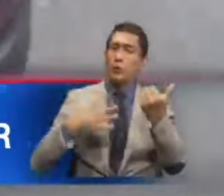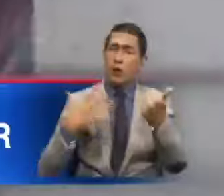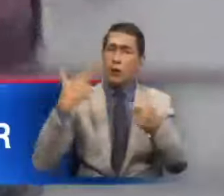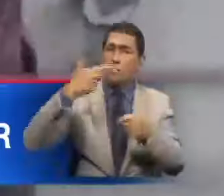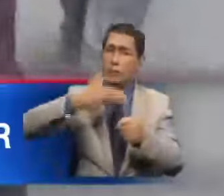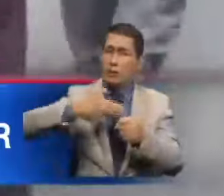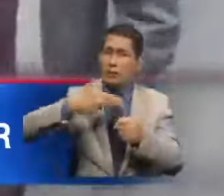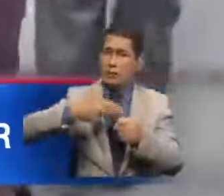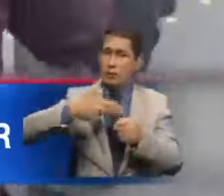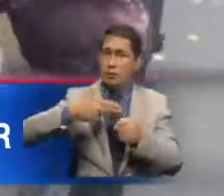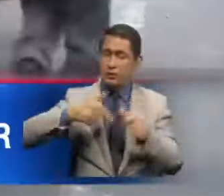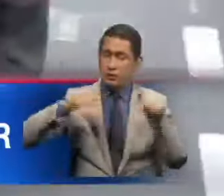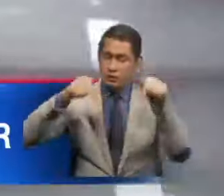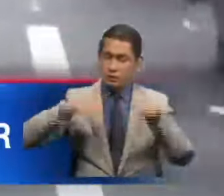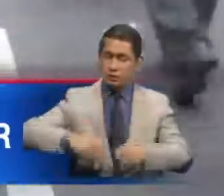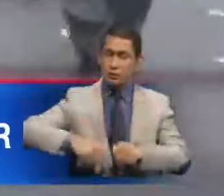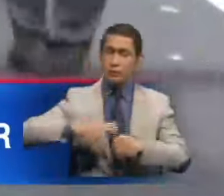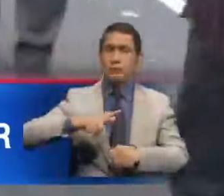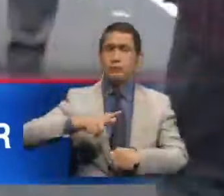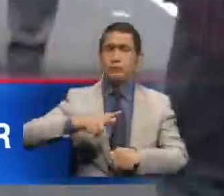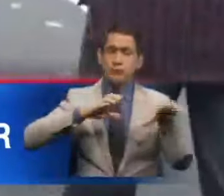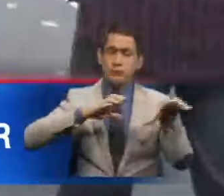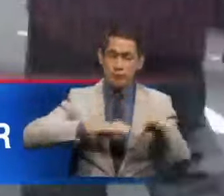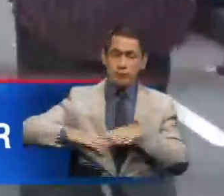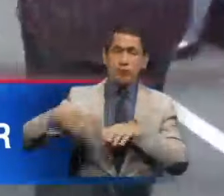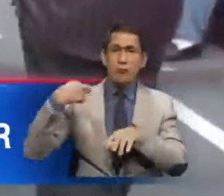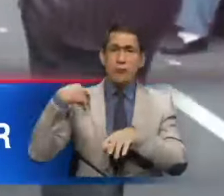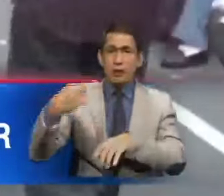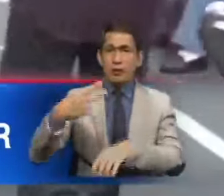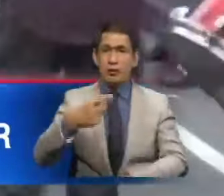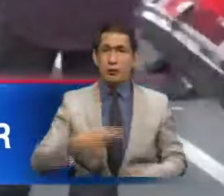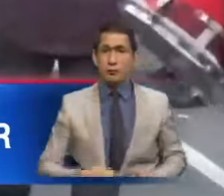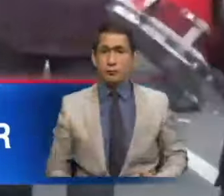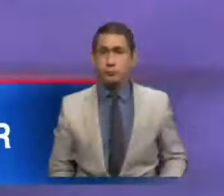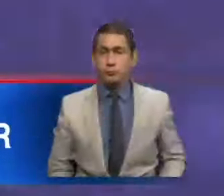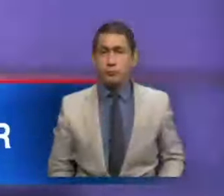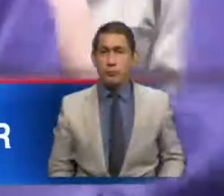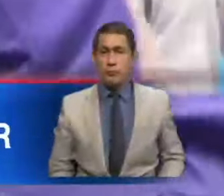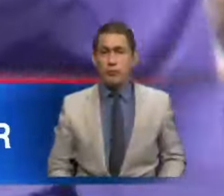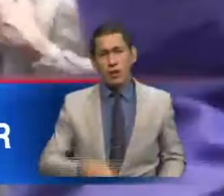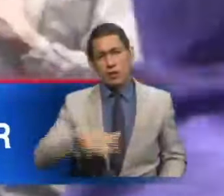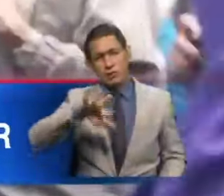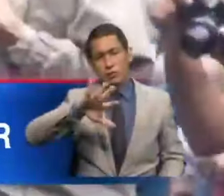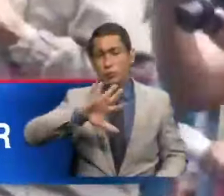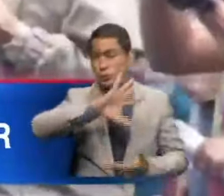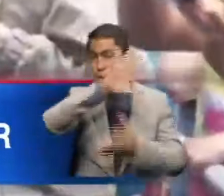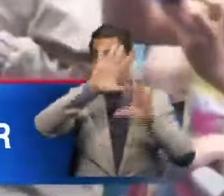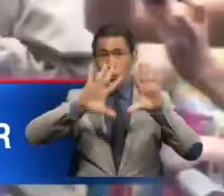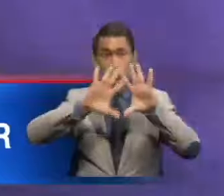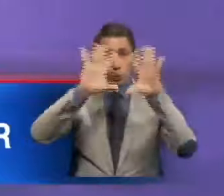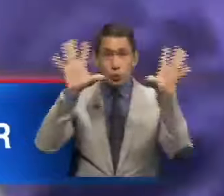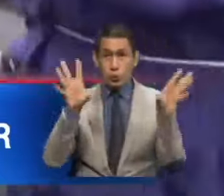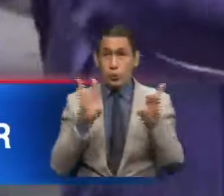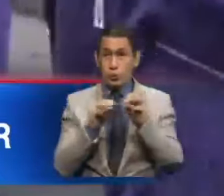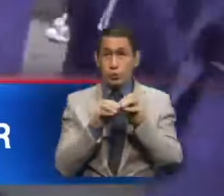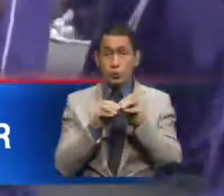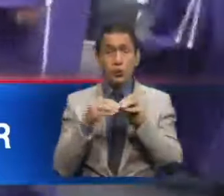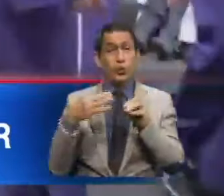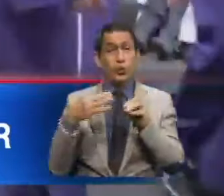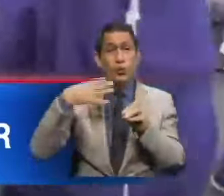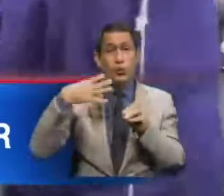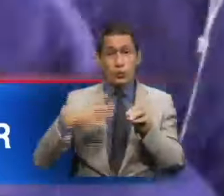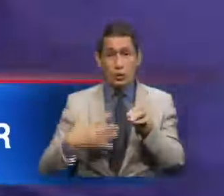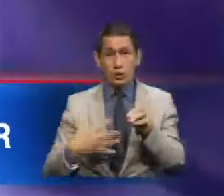ser partícipes de esta muestra de fe religiosa. Bueno, entre todos los Verónicas y cucuruchos,